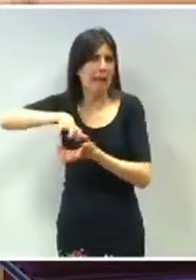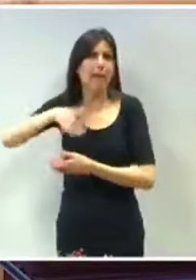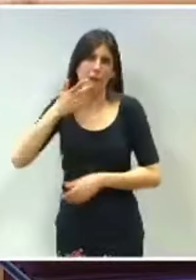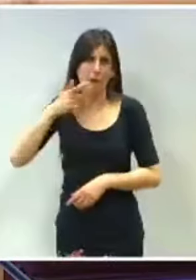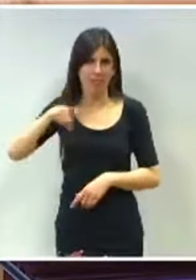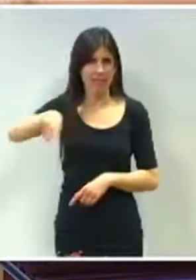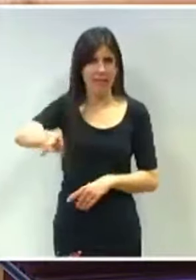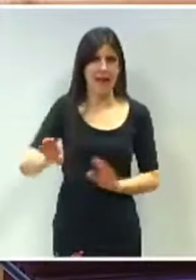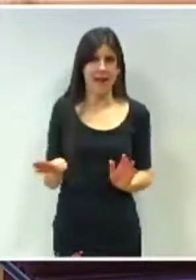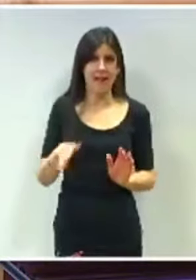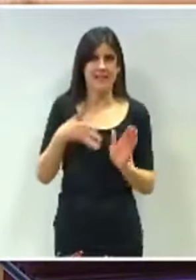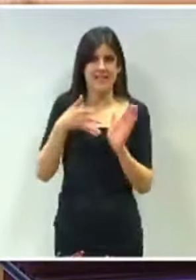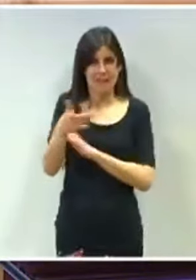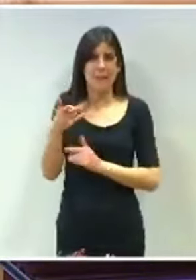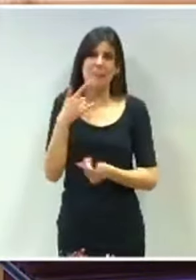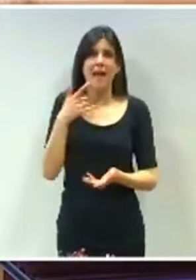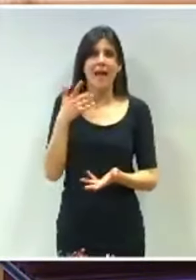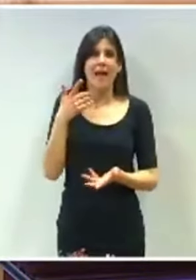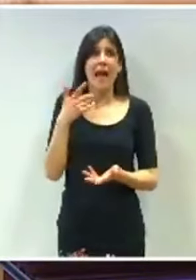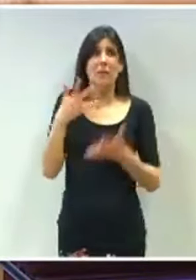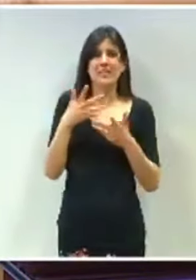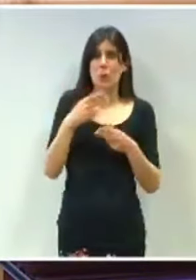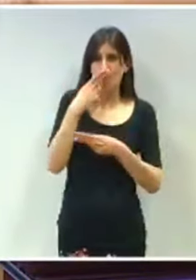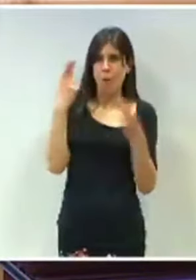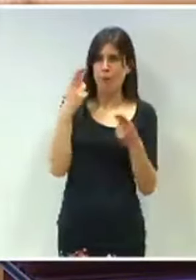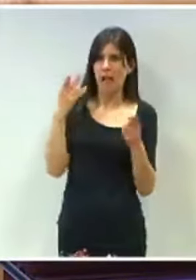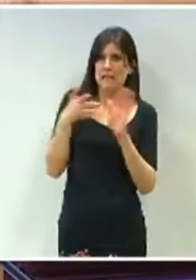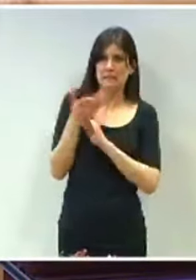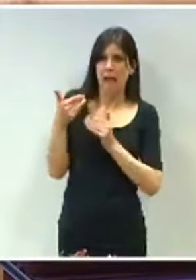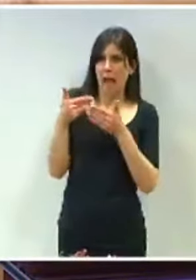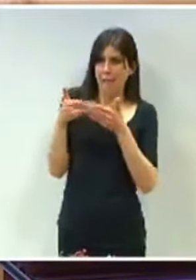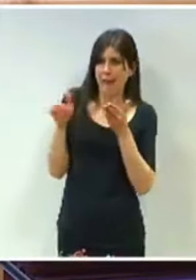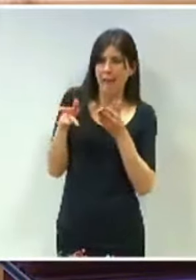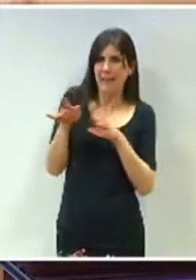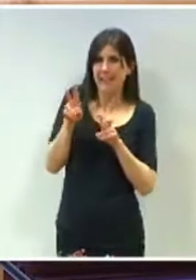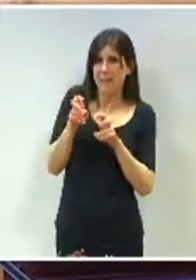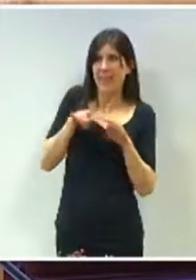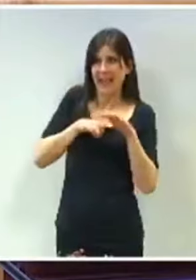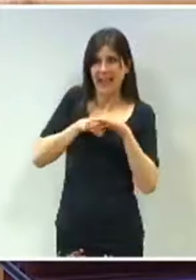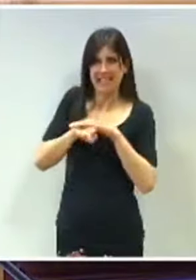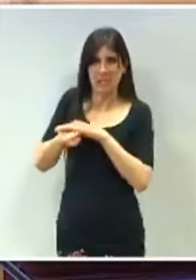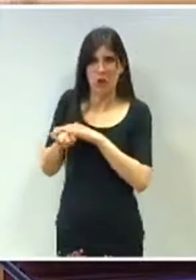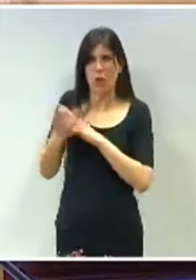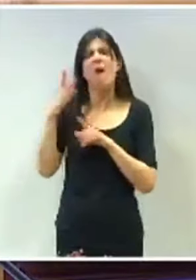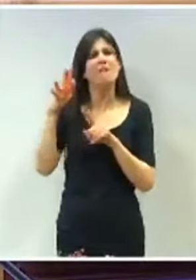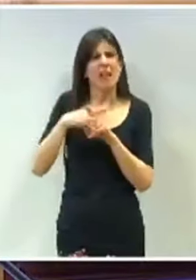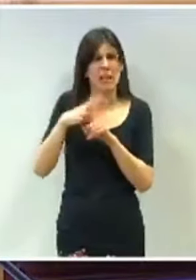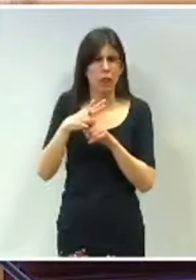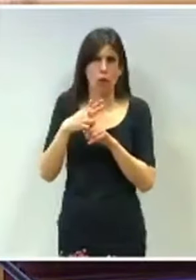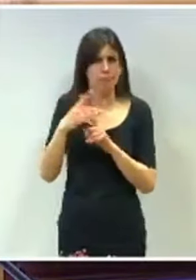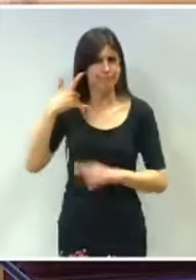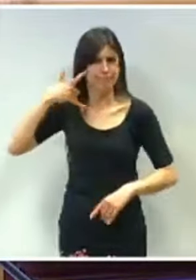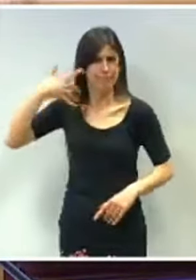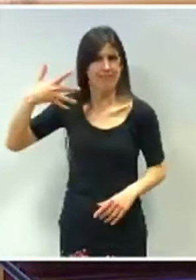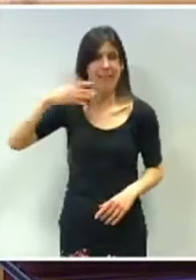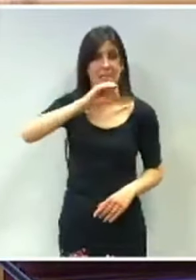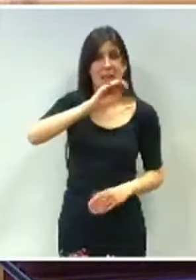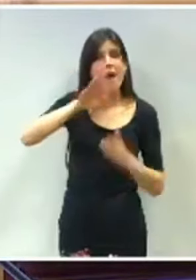ustedes le abrieron la puerta de la Administración pública a soluciones de gestión que registró una facturación récord de 0